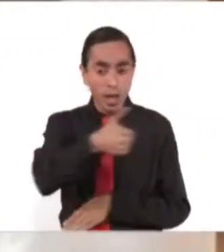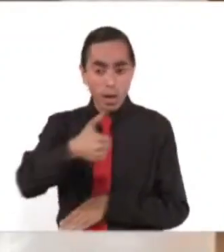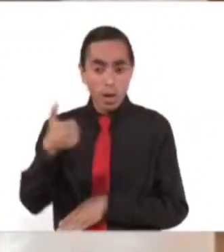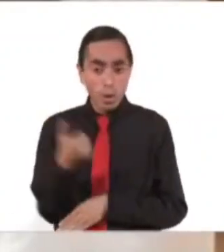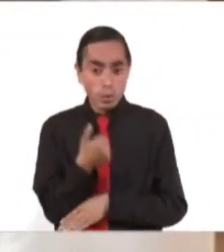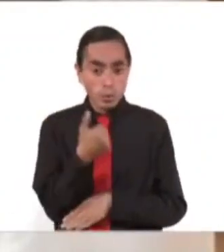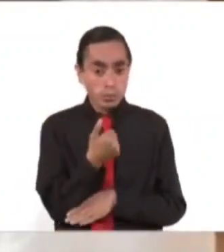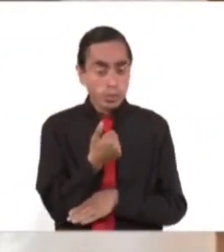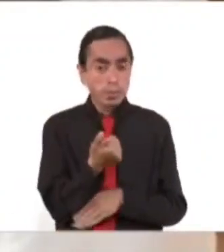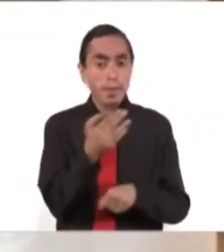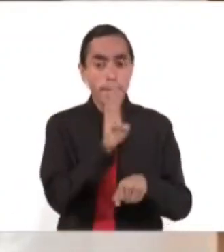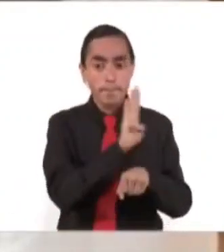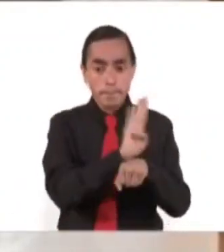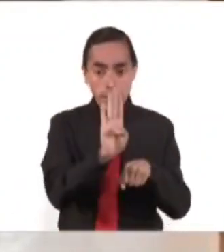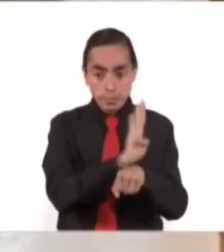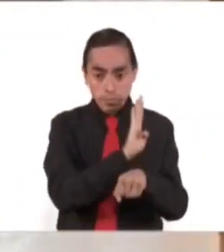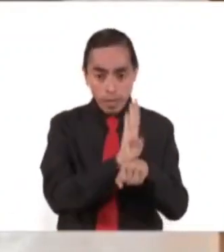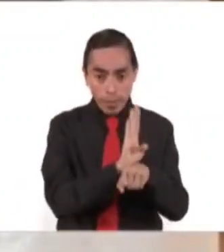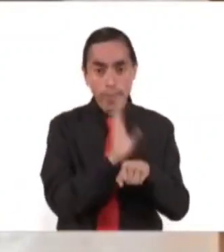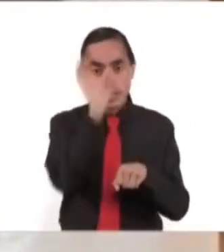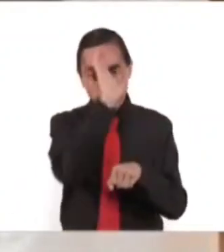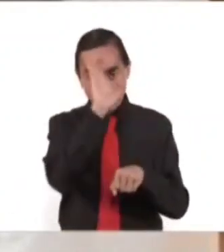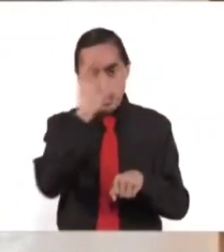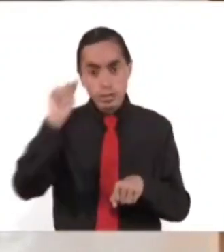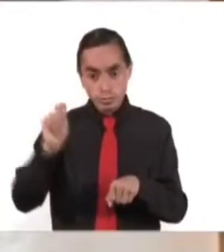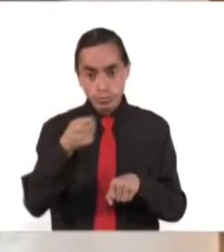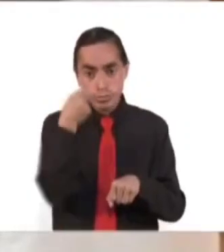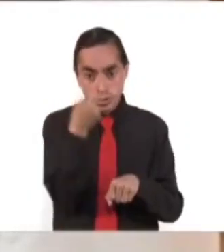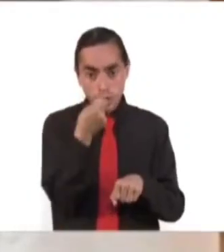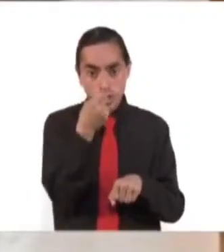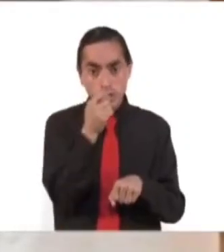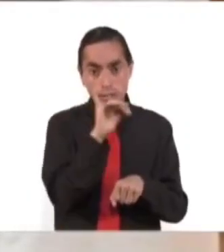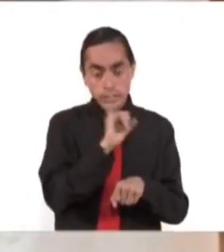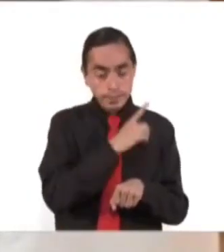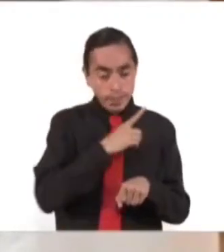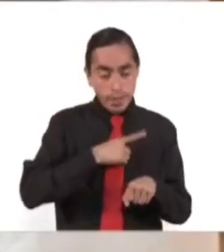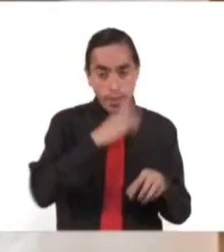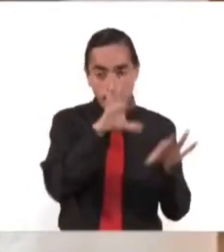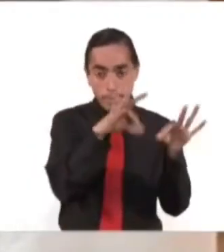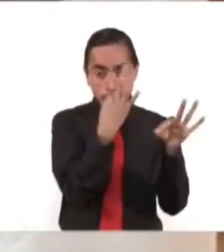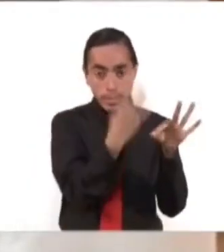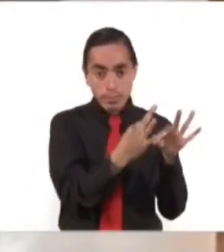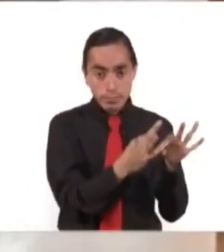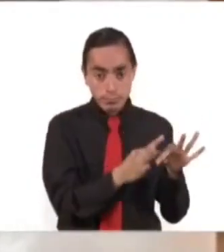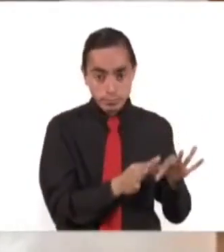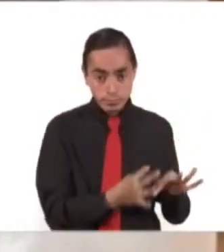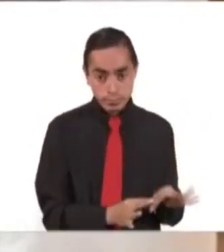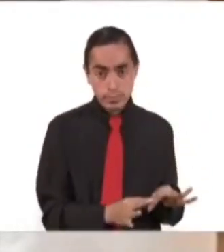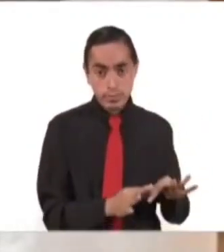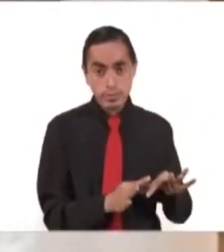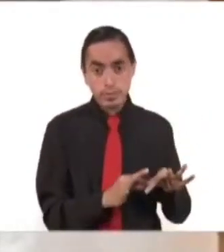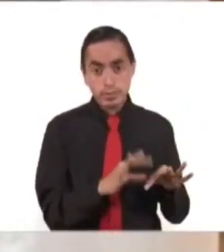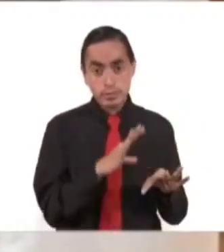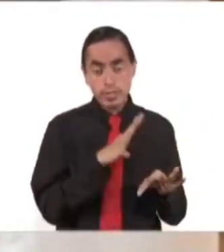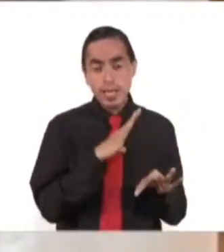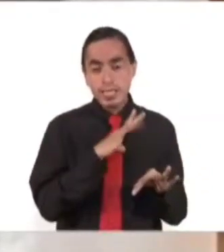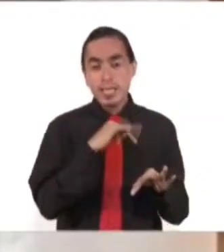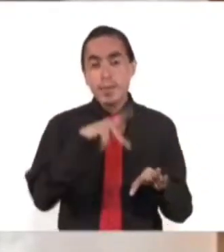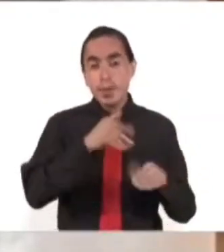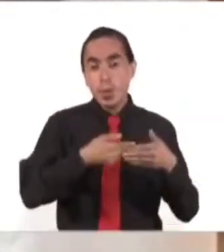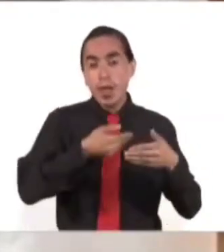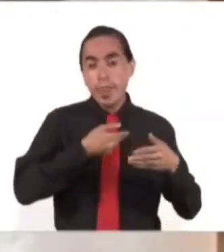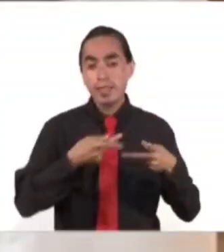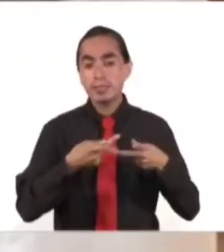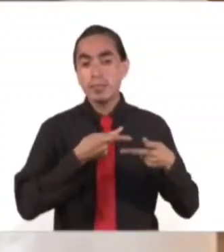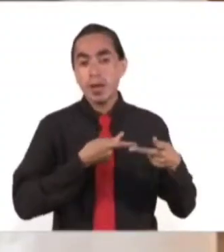no solo los beneficios de la ciencia y la tecnología sobre los que se debe fundamentar toda toma de decisión